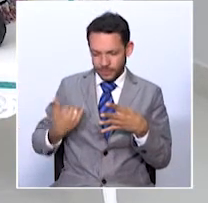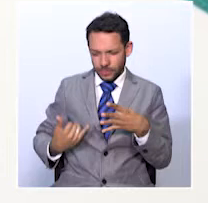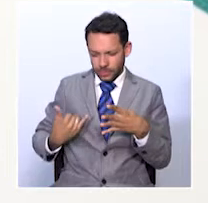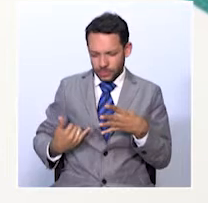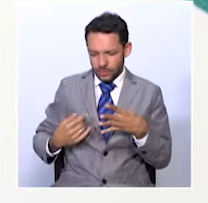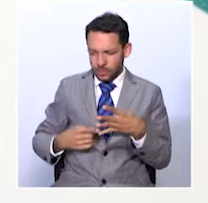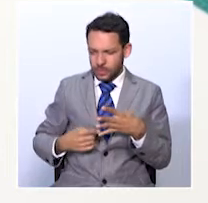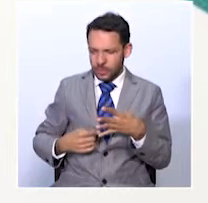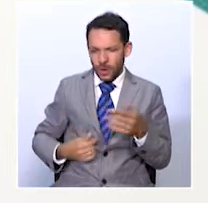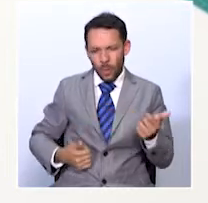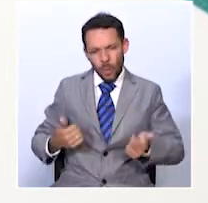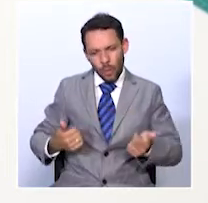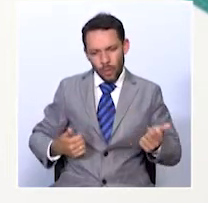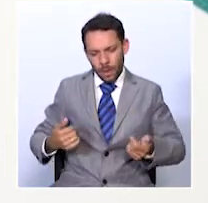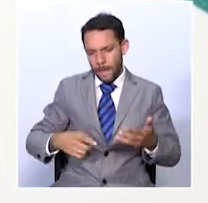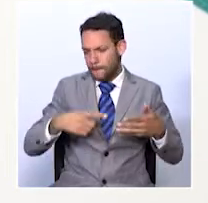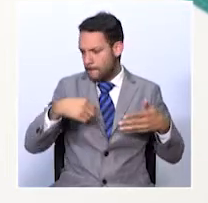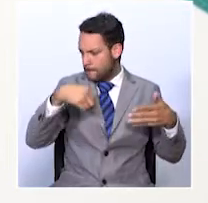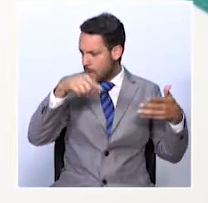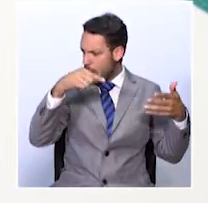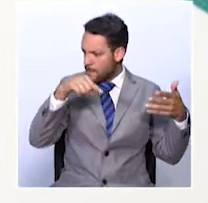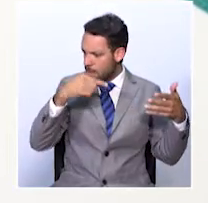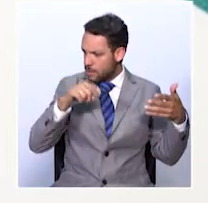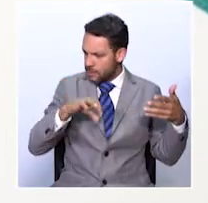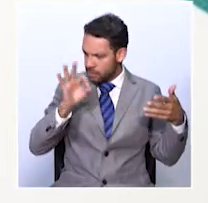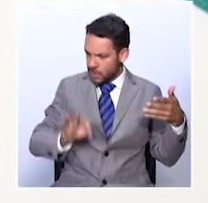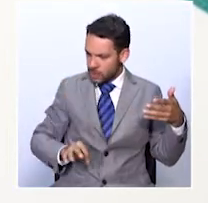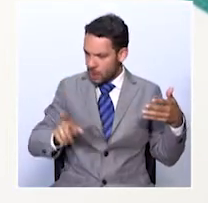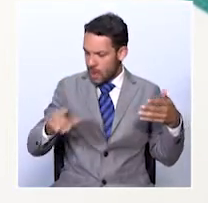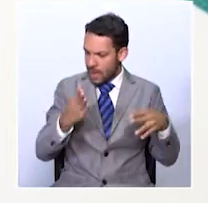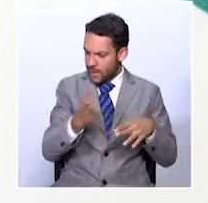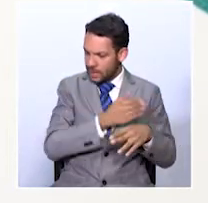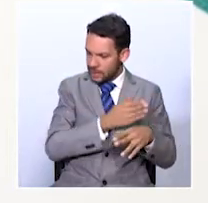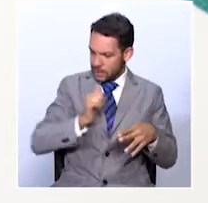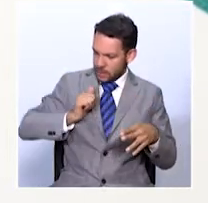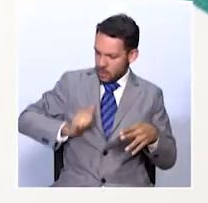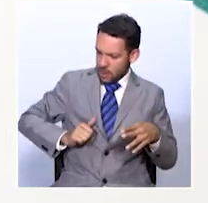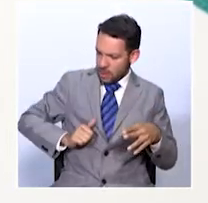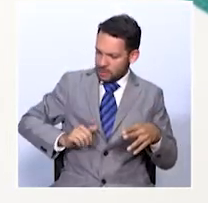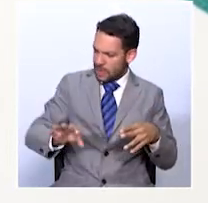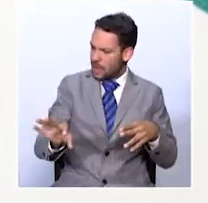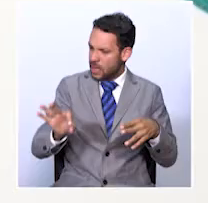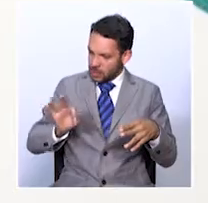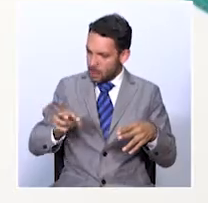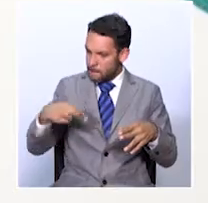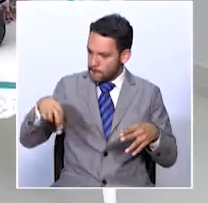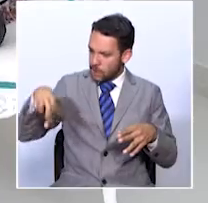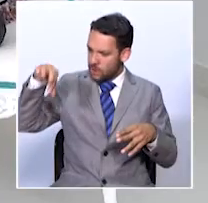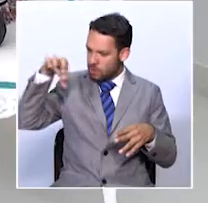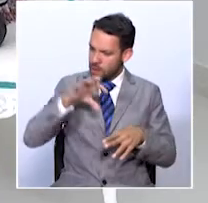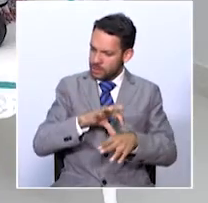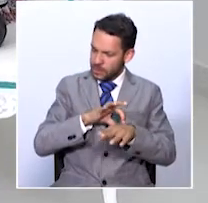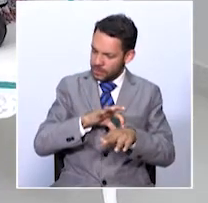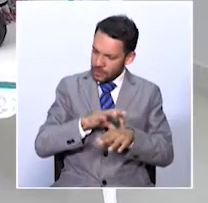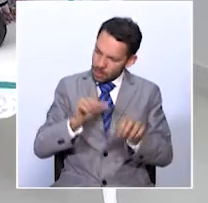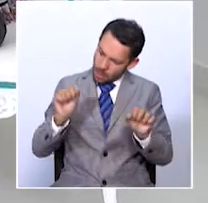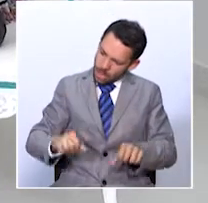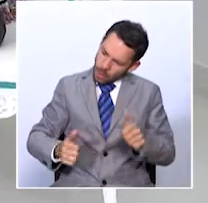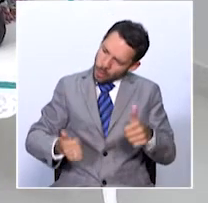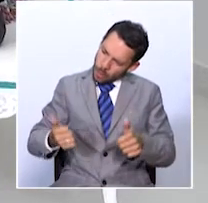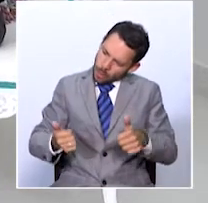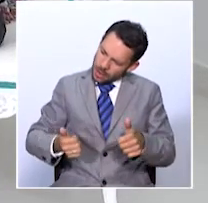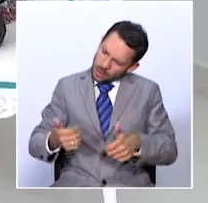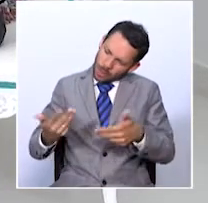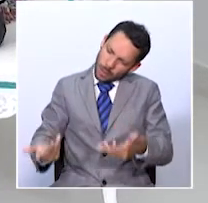¿qué criterios debe de tener alguien antes de hacerse una cirugía para escoger un profesional de la salud que se la practique?